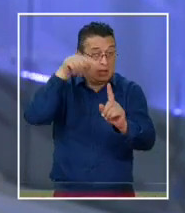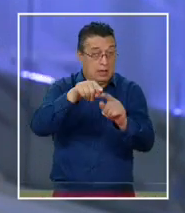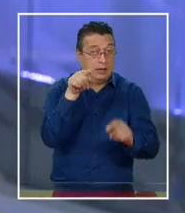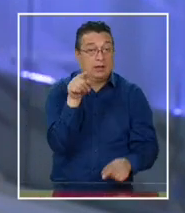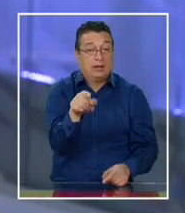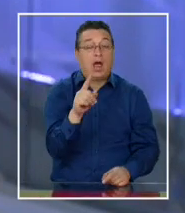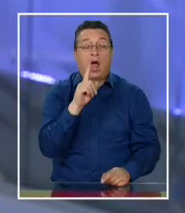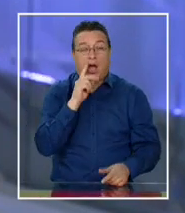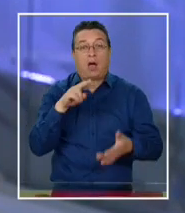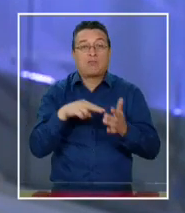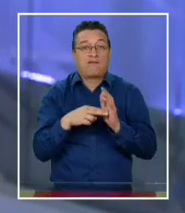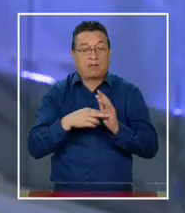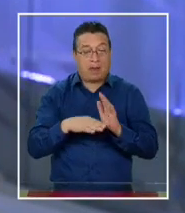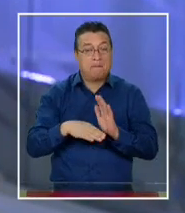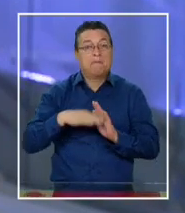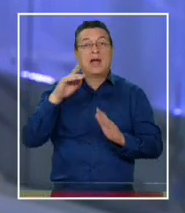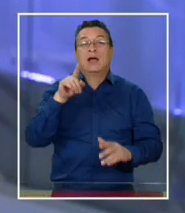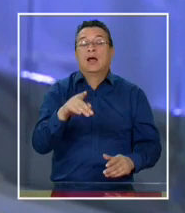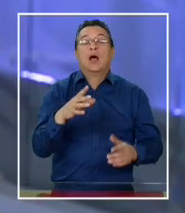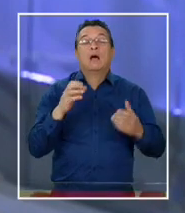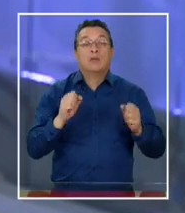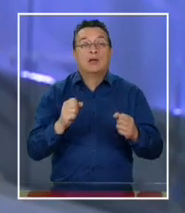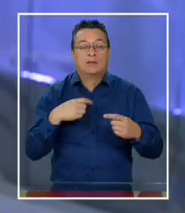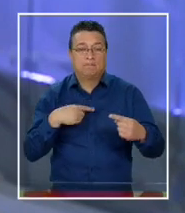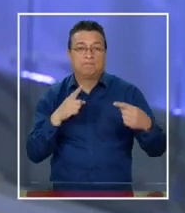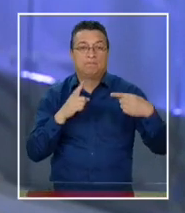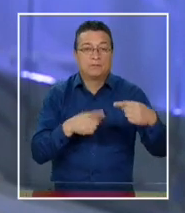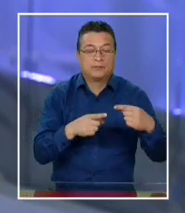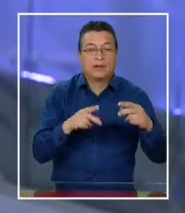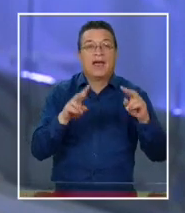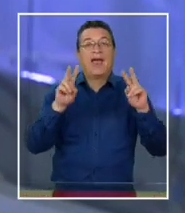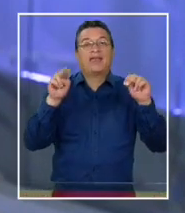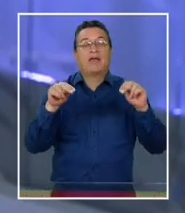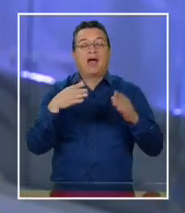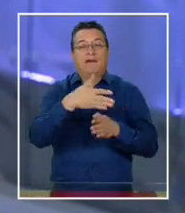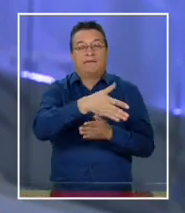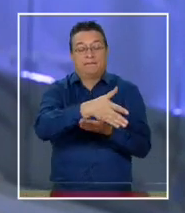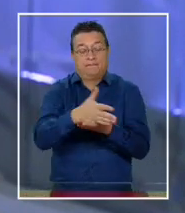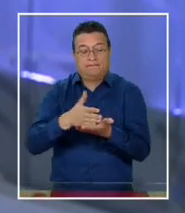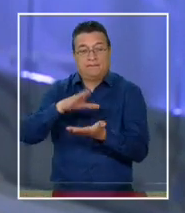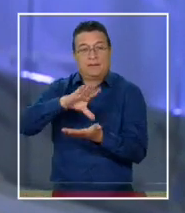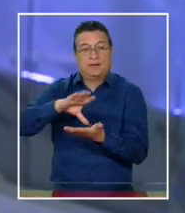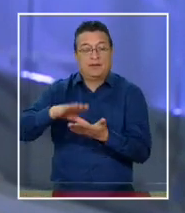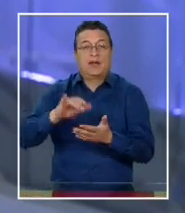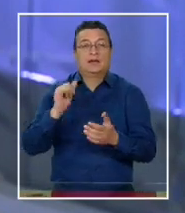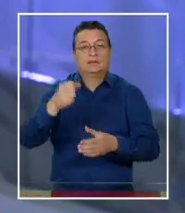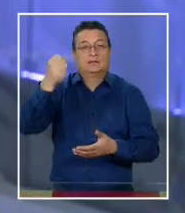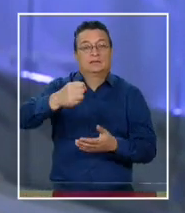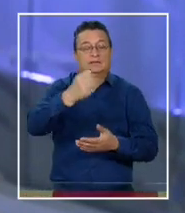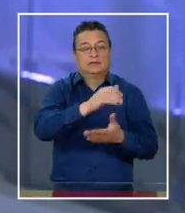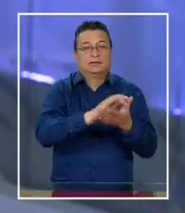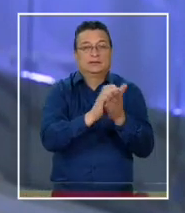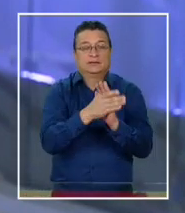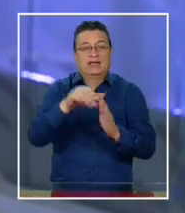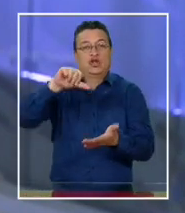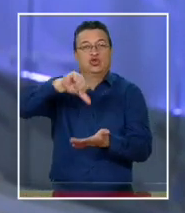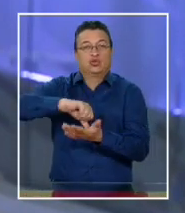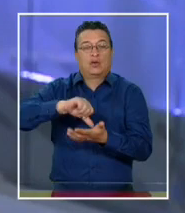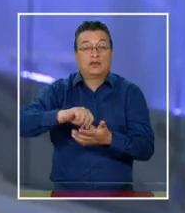una problemática mayor para enfrentar muy en serio los temas de frontera y también el tema de crimen organizado en la ciudad